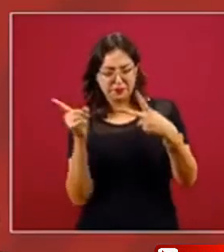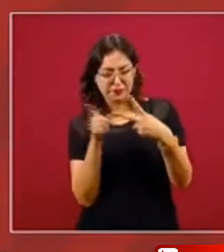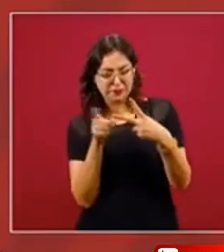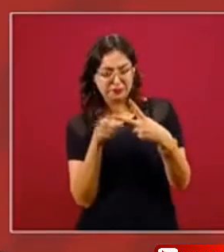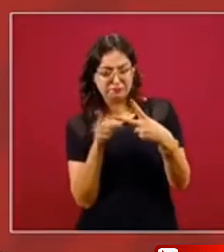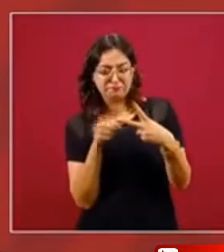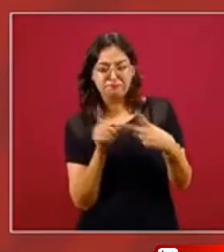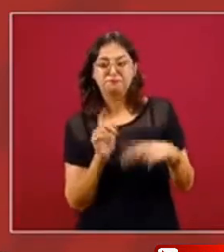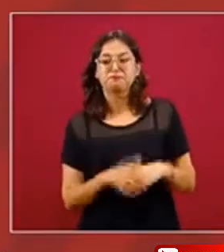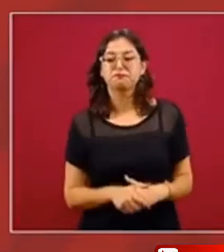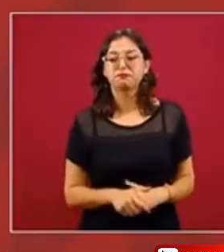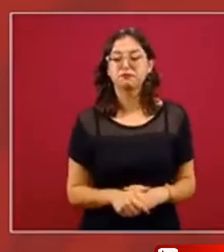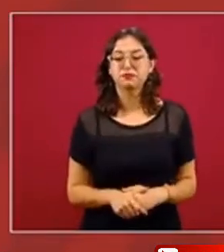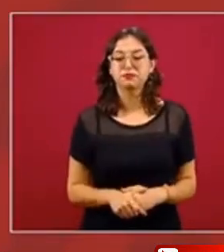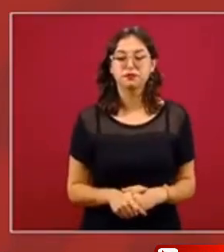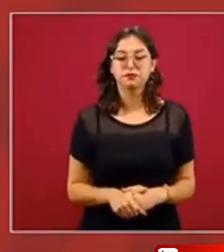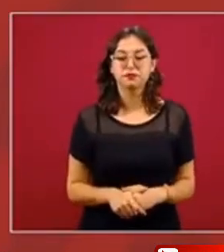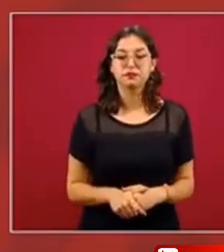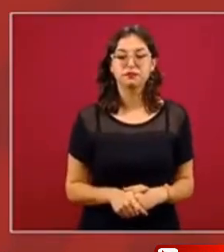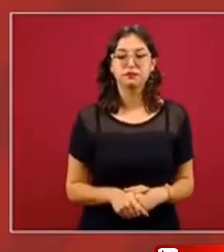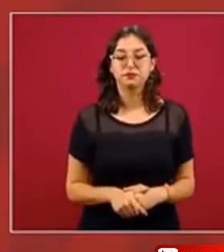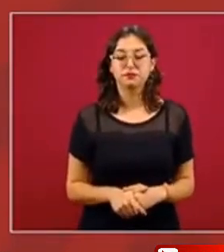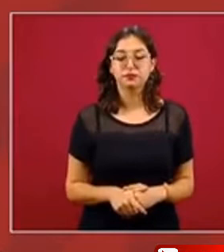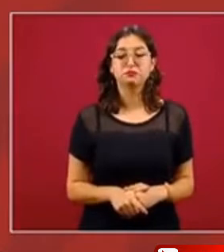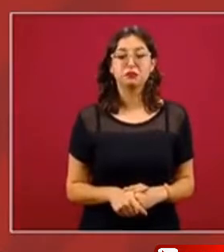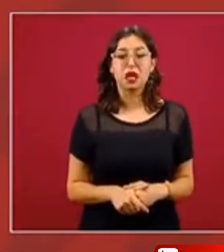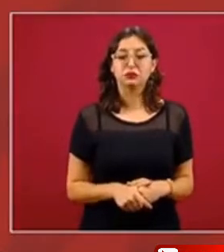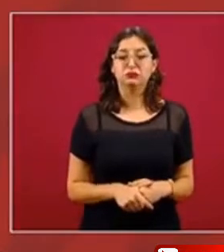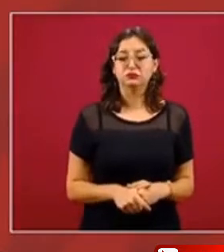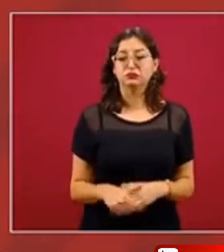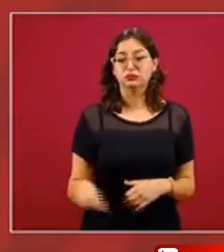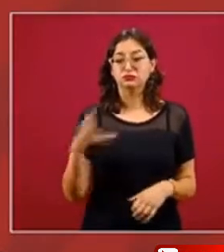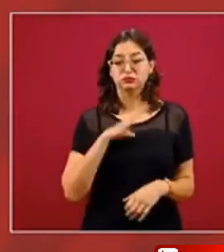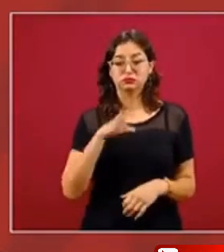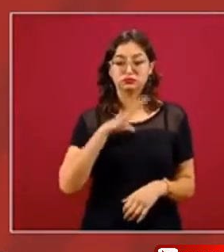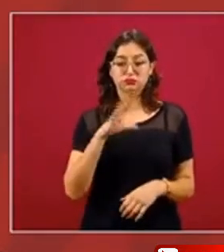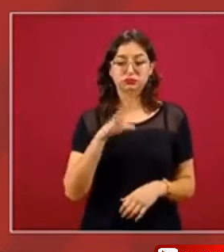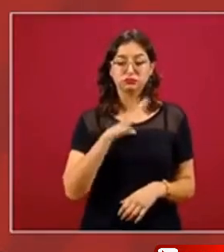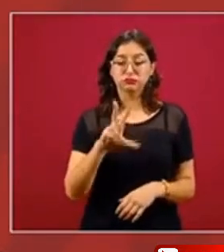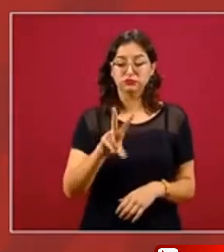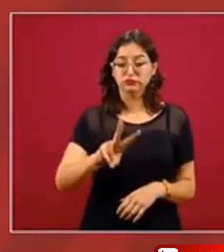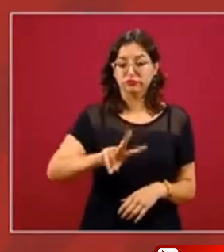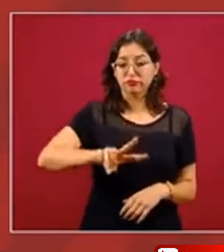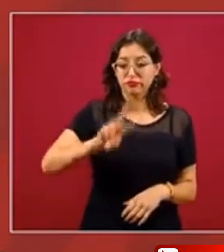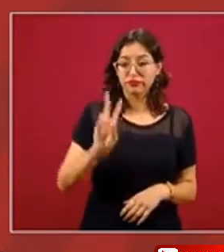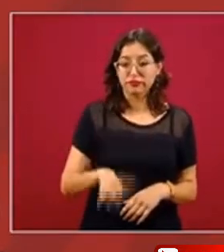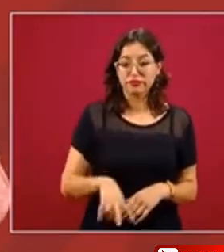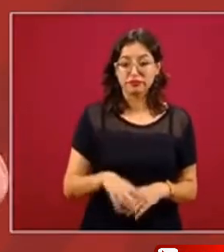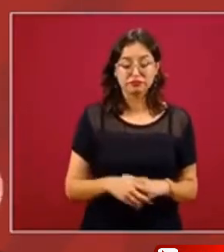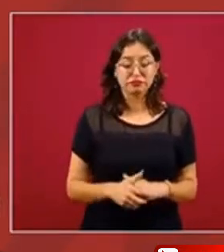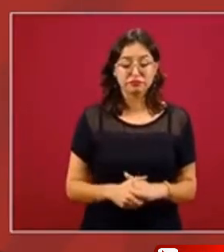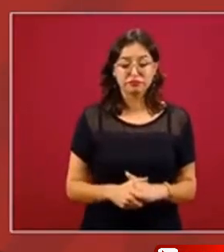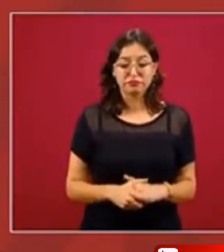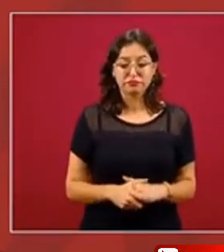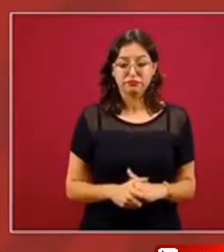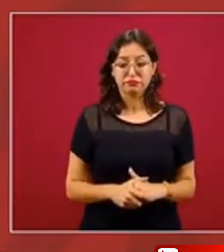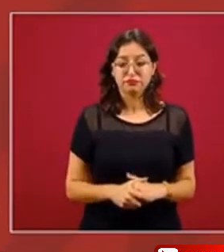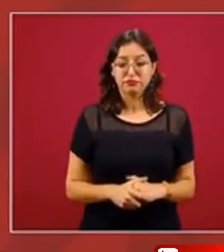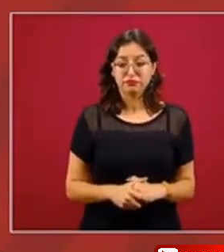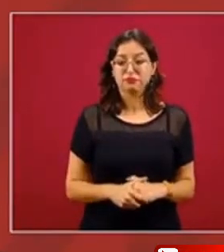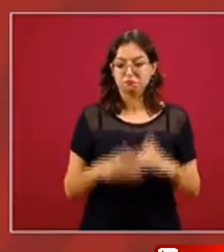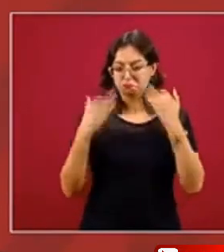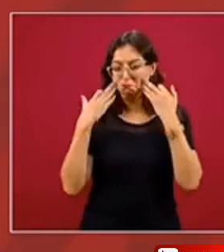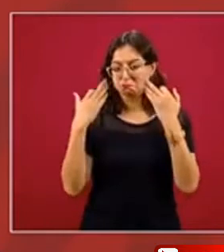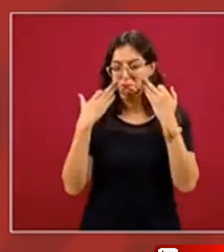Efectivamente, este fenómeno no solo puede ocurrir, sino ha ocurrido y nos lo hemos